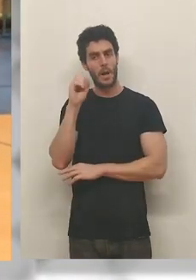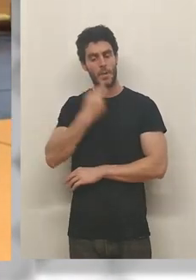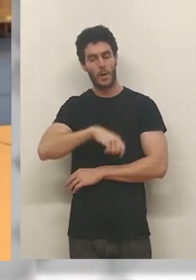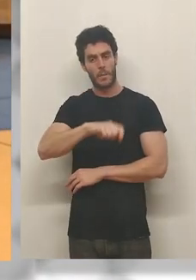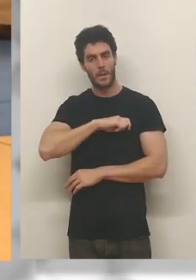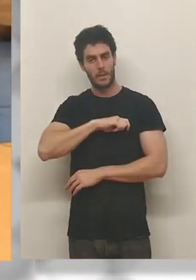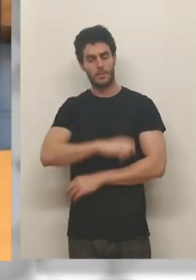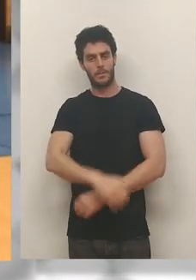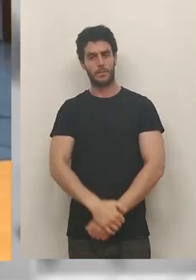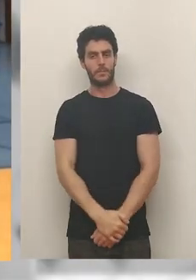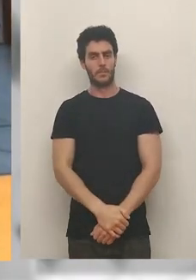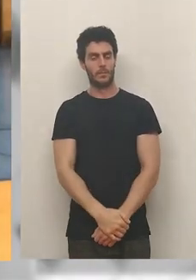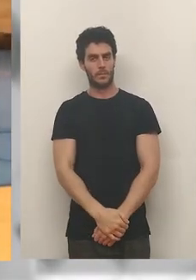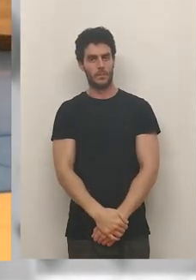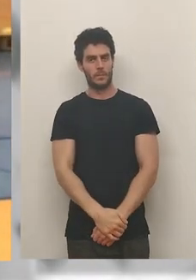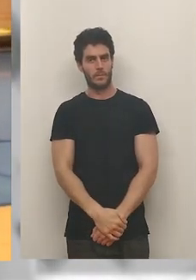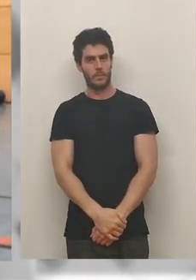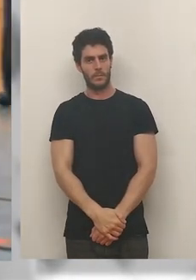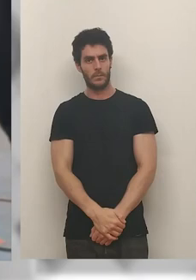experiencia en el Balomano Nacional.